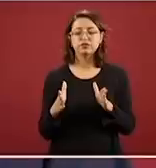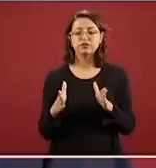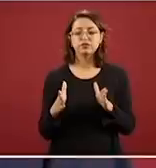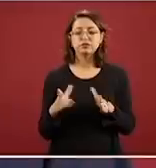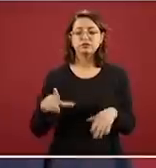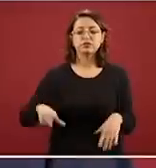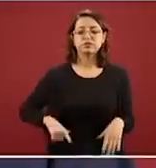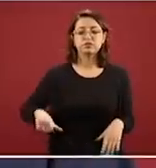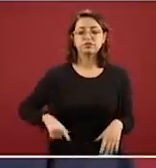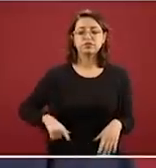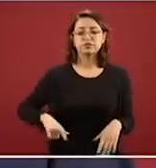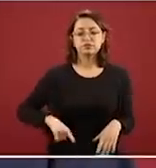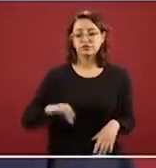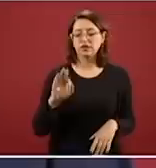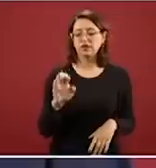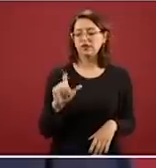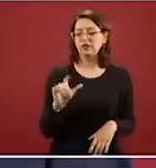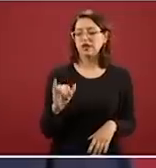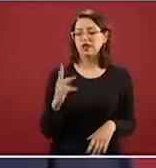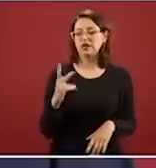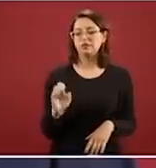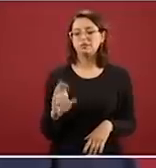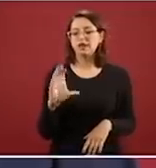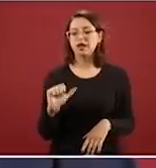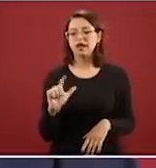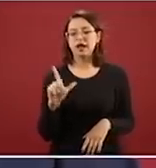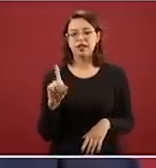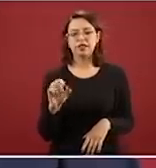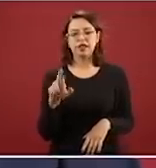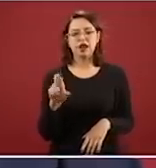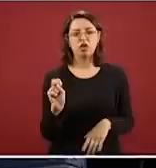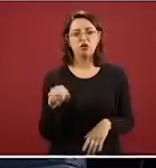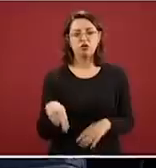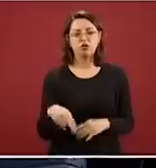del gobierno de Calderón. O sea,